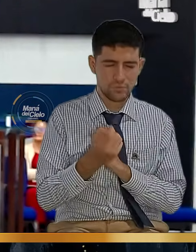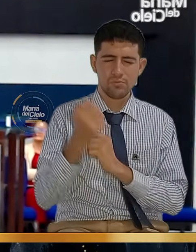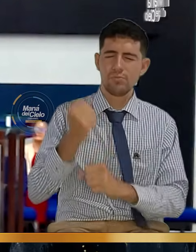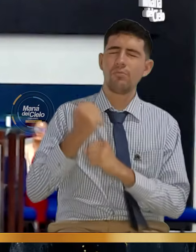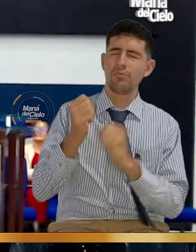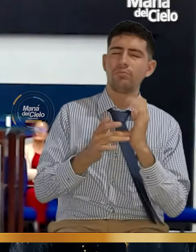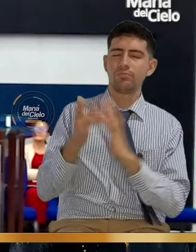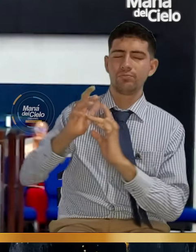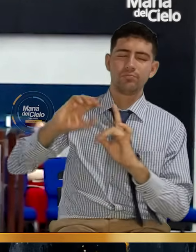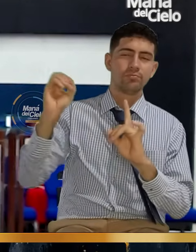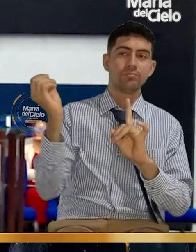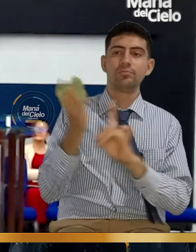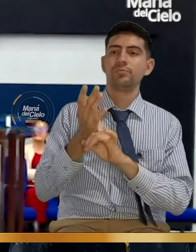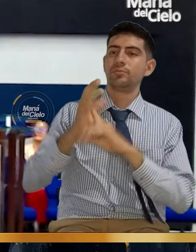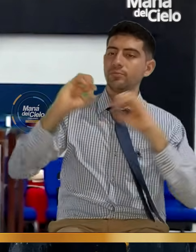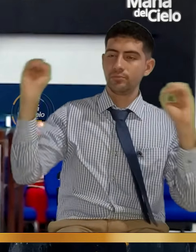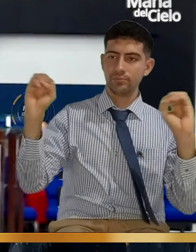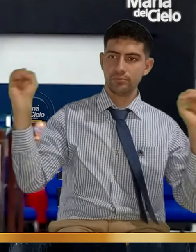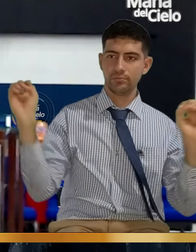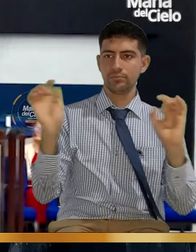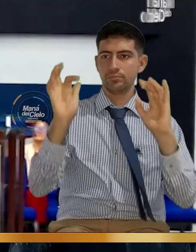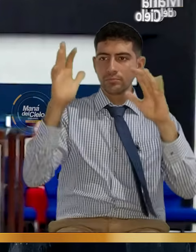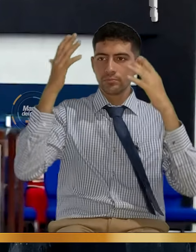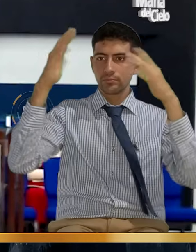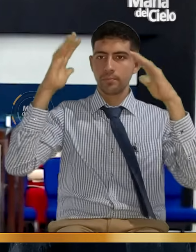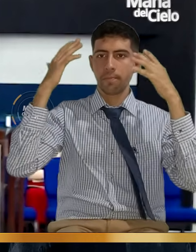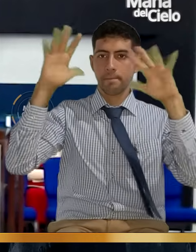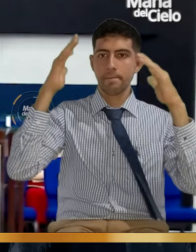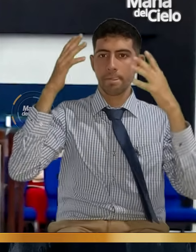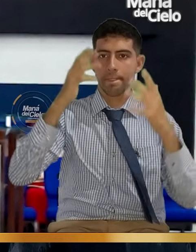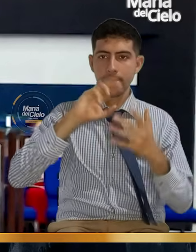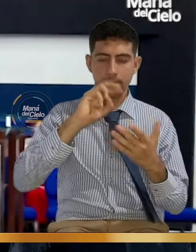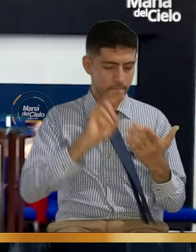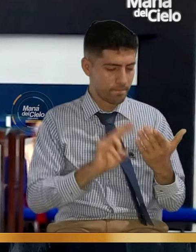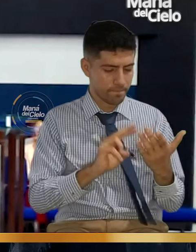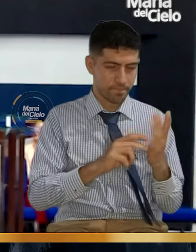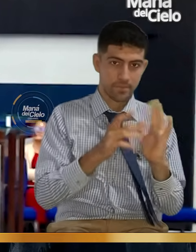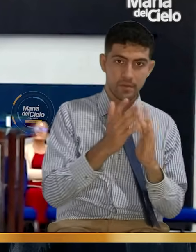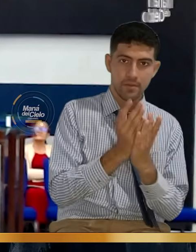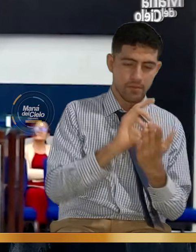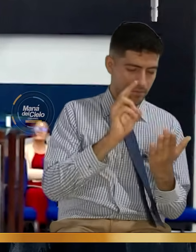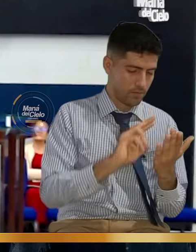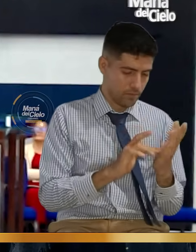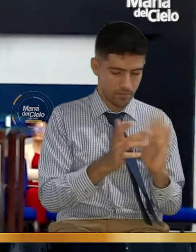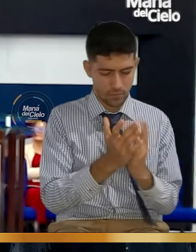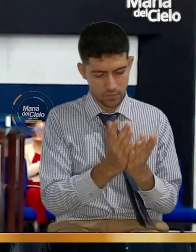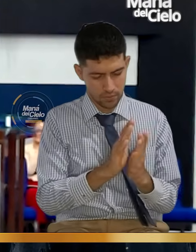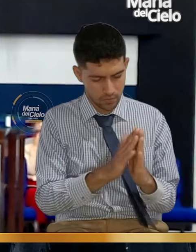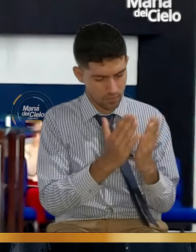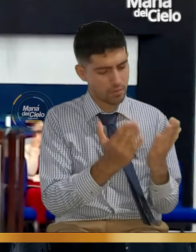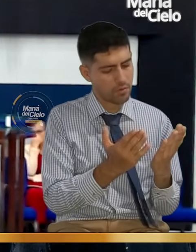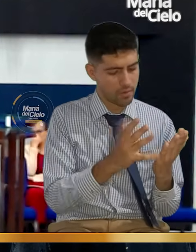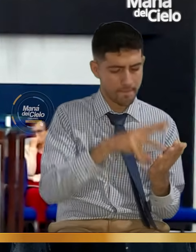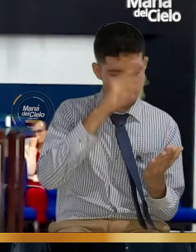Está la historia de Jacob, donde Dios le dijo: ya no se llamará tu nombre Jacob, sino Israel,